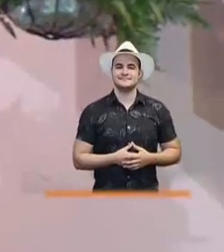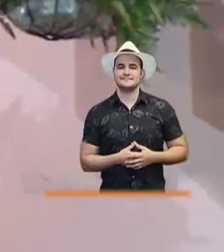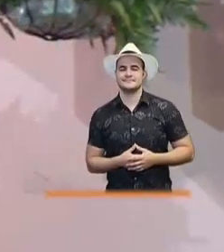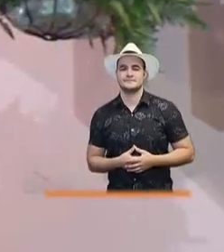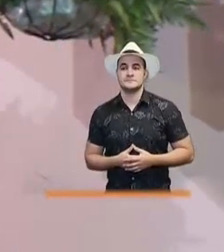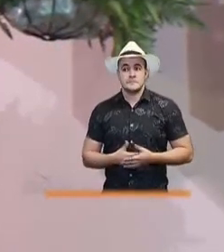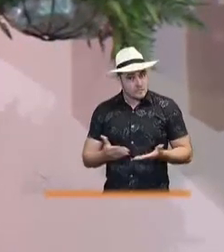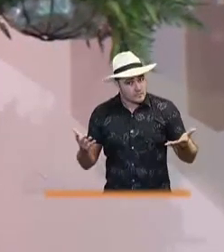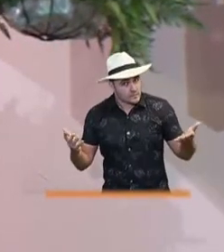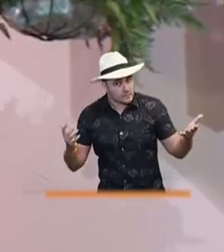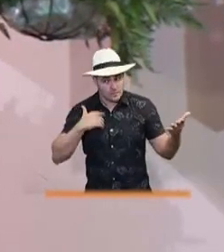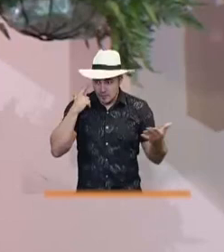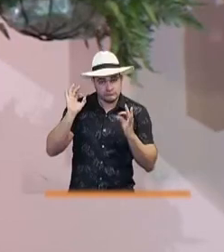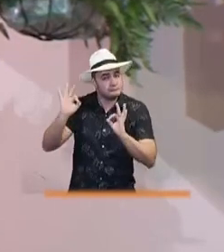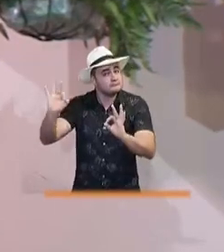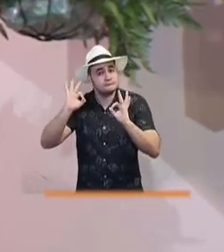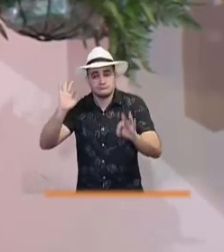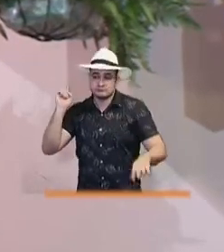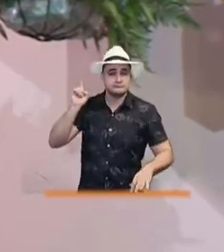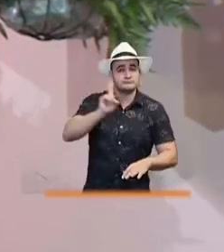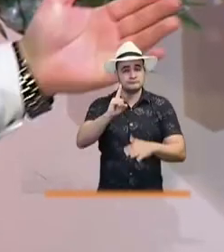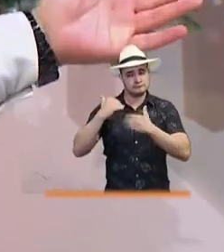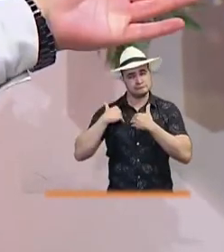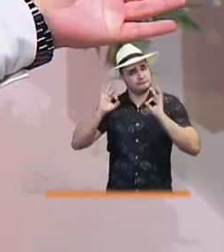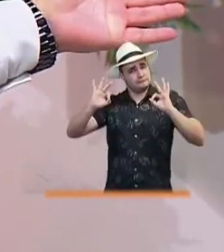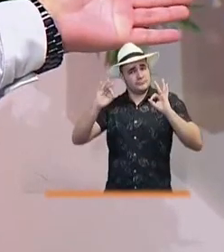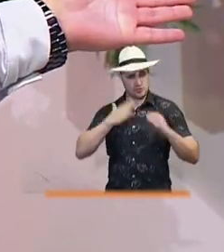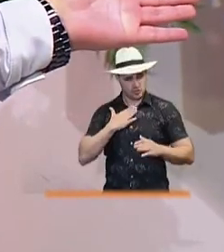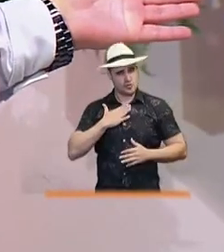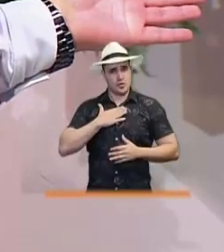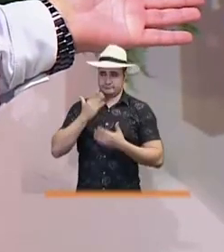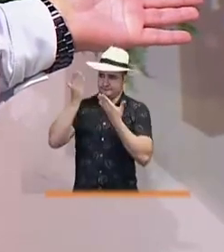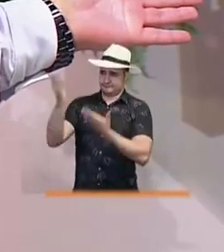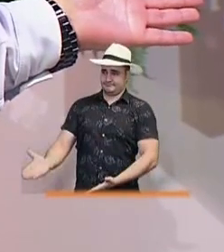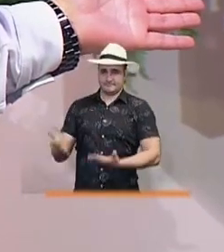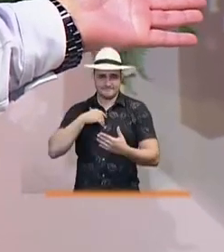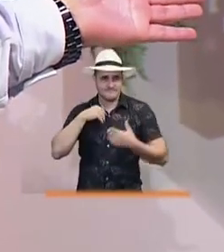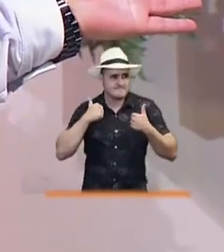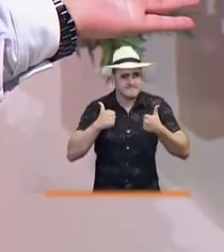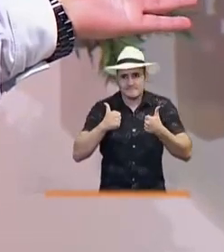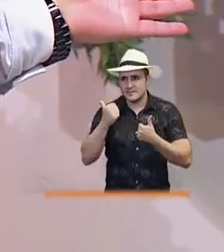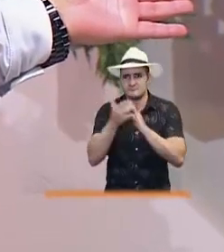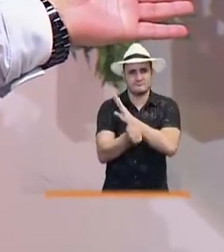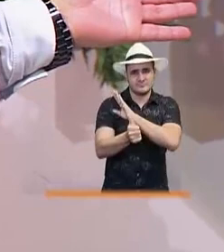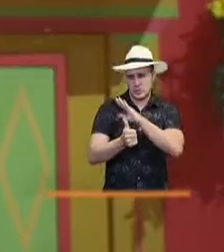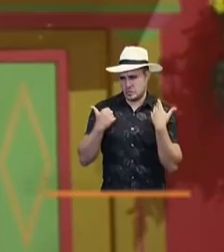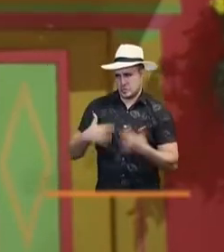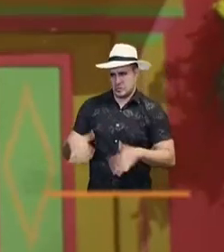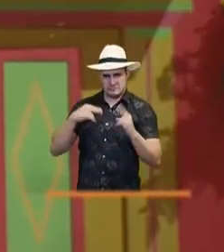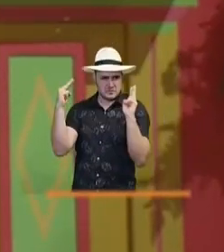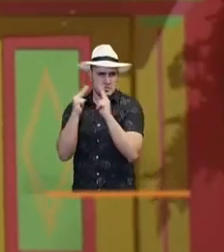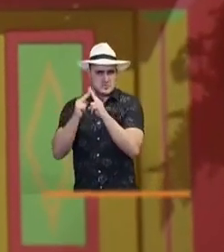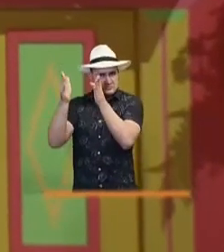Y me parece perfecto y al lado tenga a la fiera, que es un muchacho